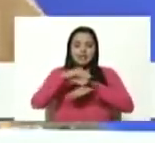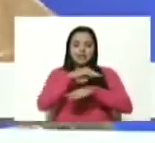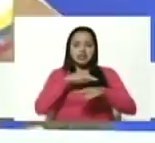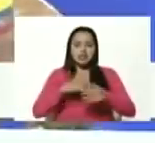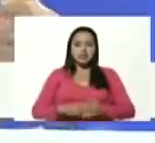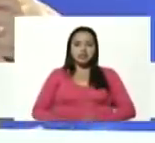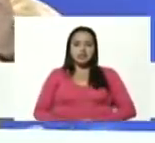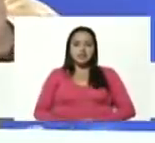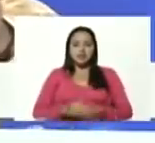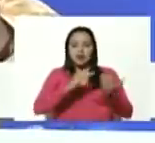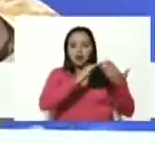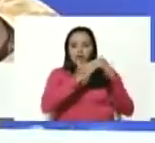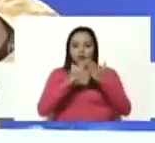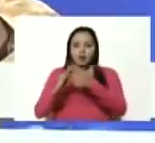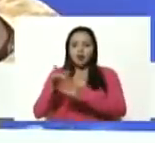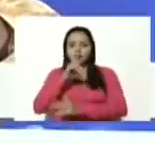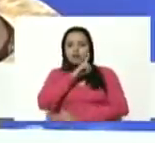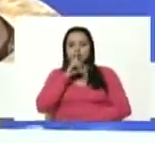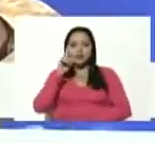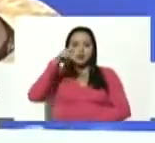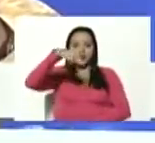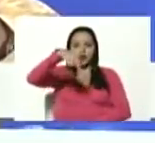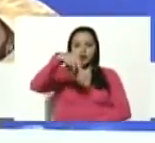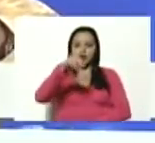Popular para las Comunas, Doris Herrera,